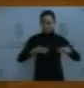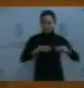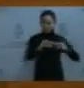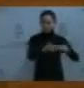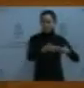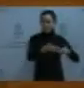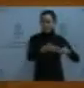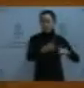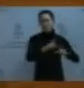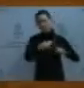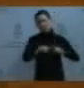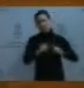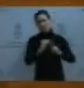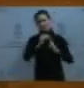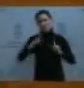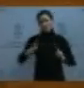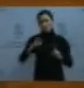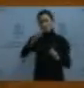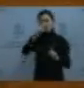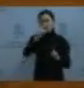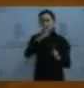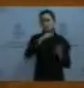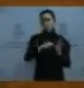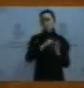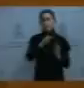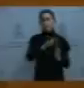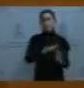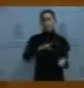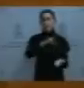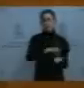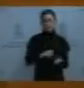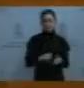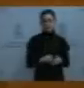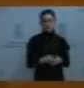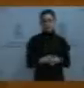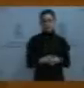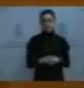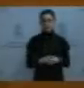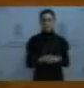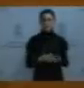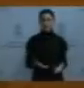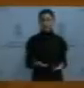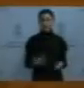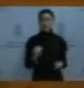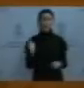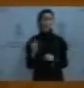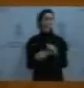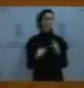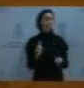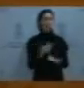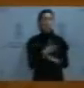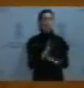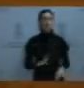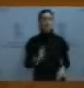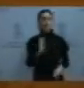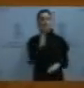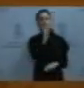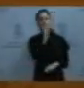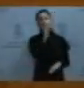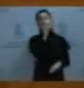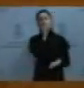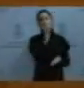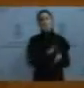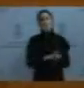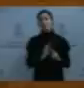anteriormente foro en el año 2012, que, desde luego, tuvo consecuencias que aún están ahí para quien